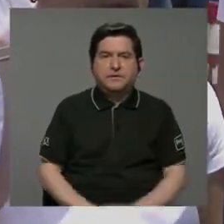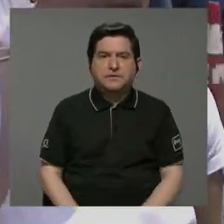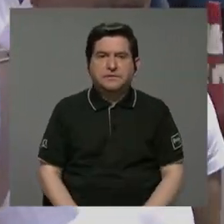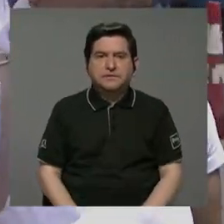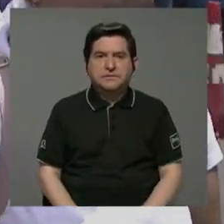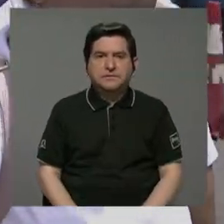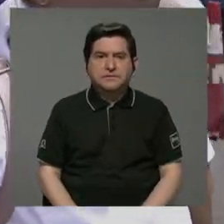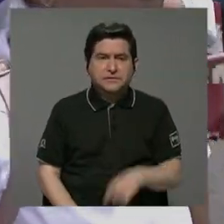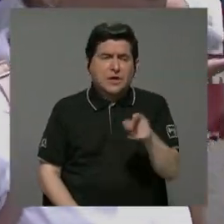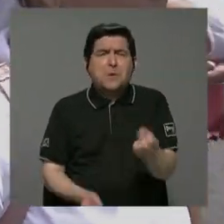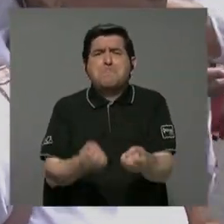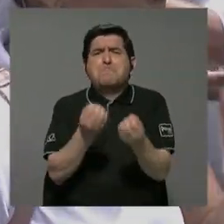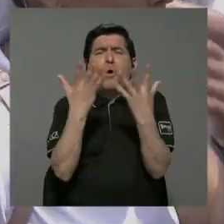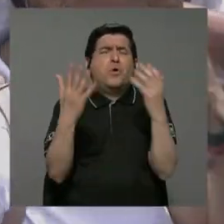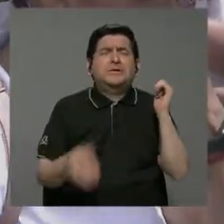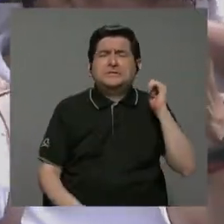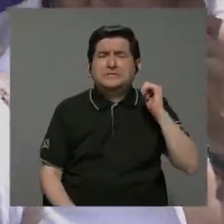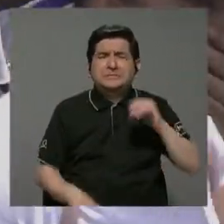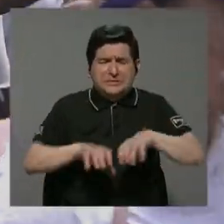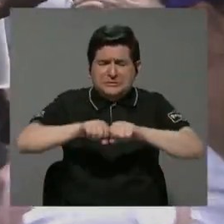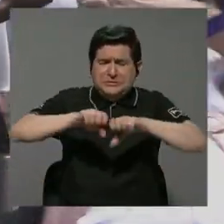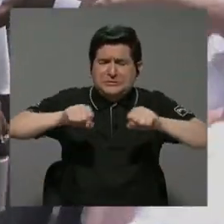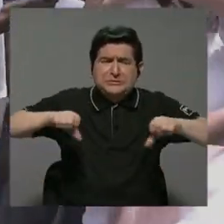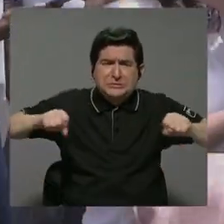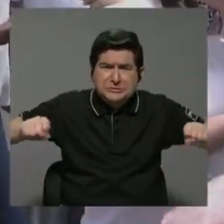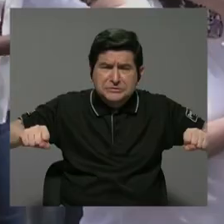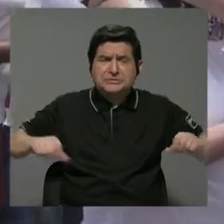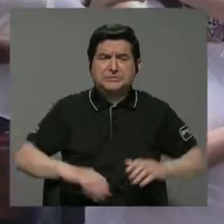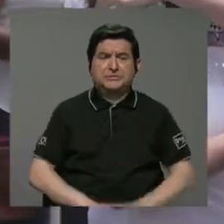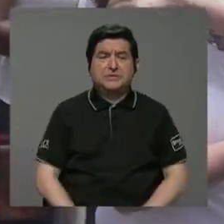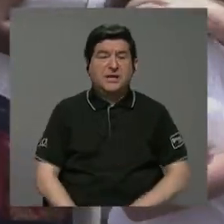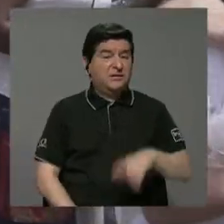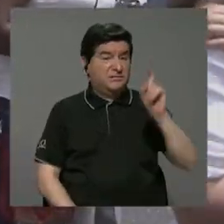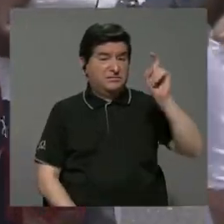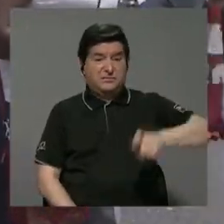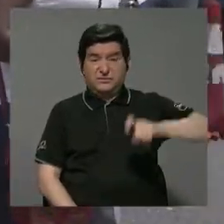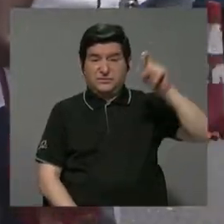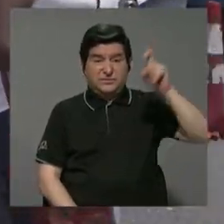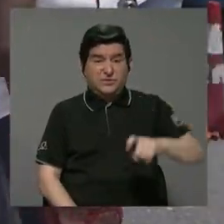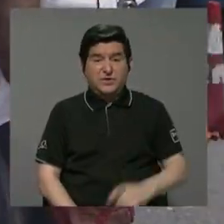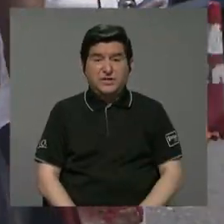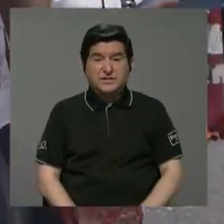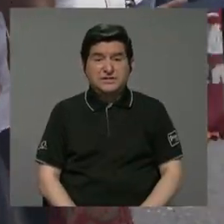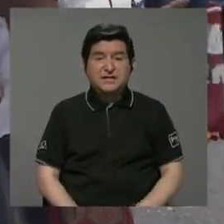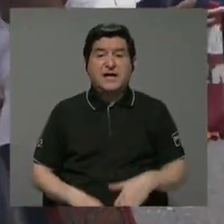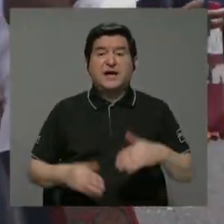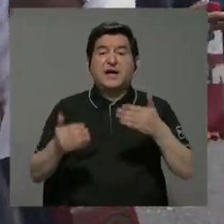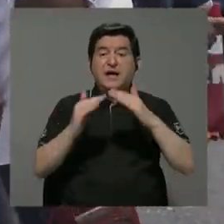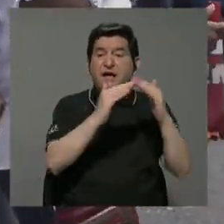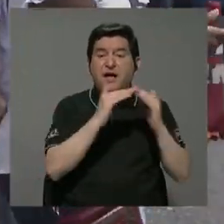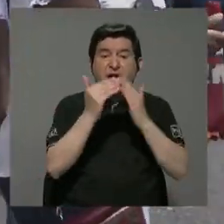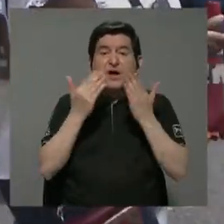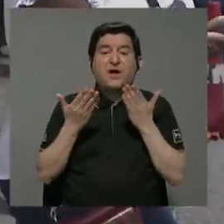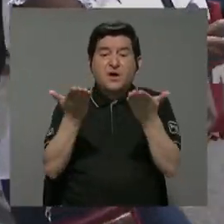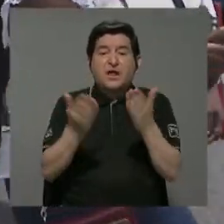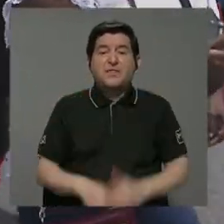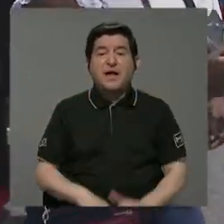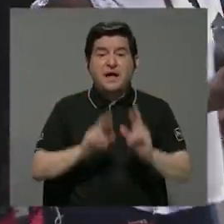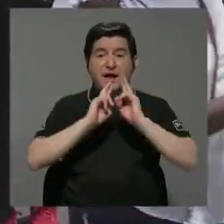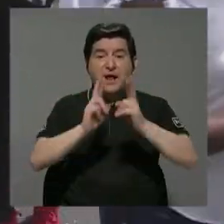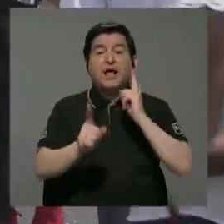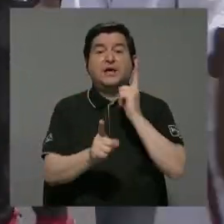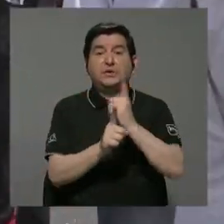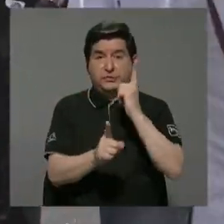está plagada de corrupción, que no necesariamente está dejándole a la ciudadanía los resultados que le debería